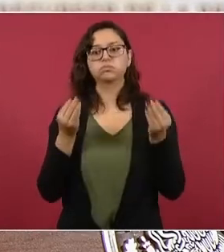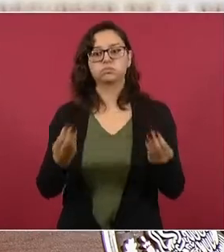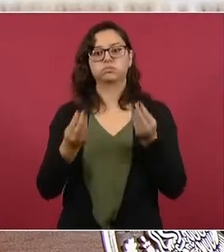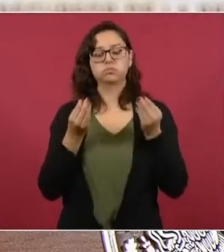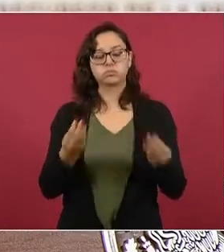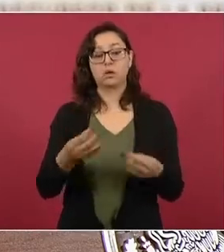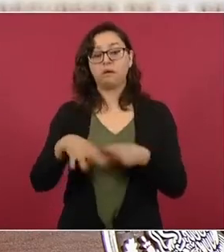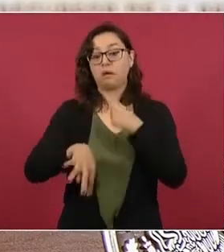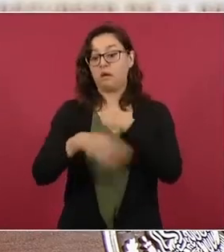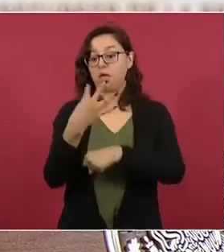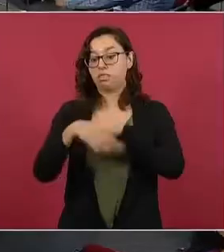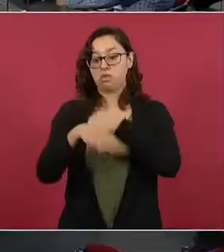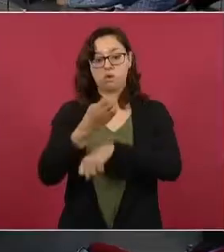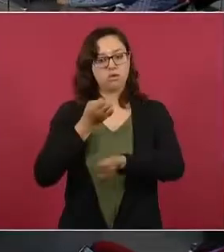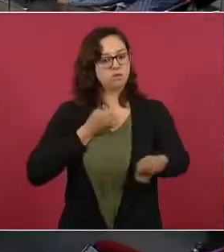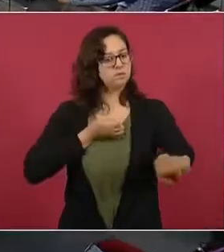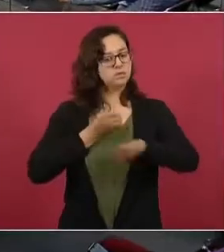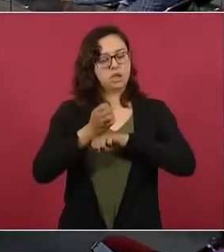año